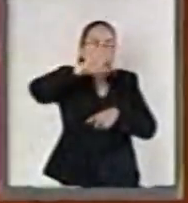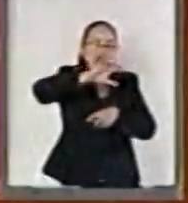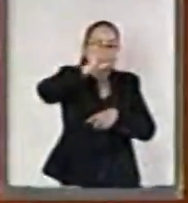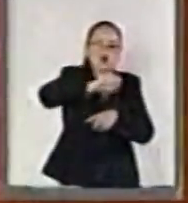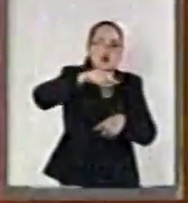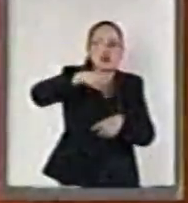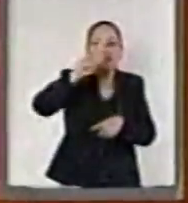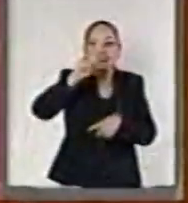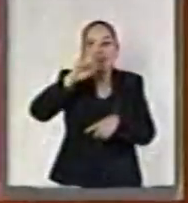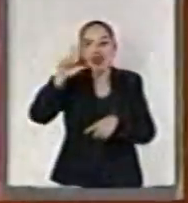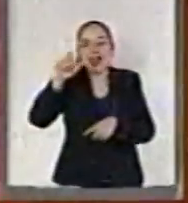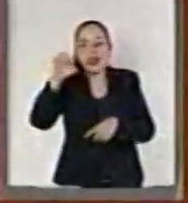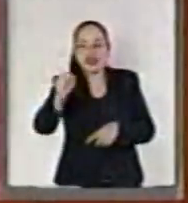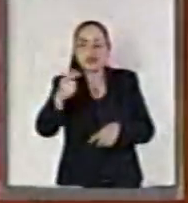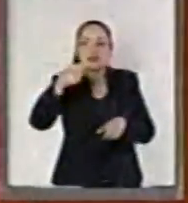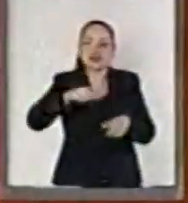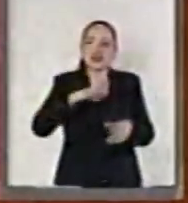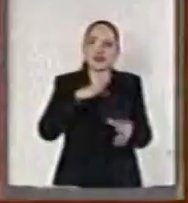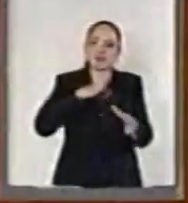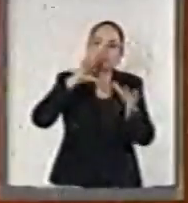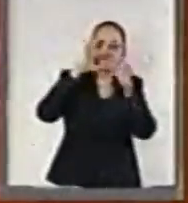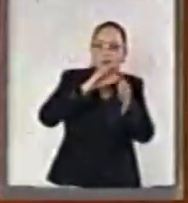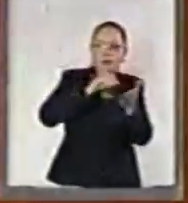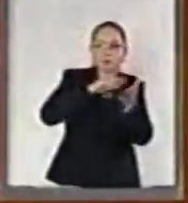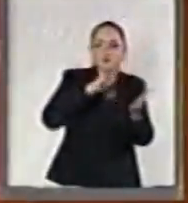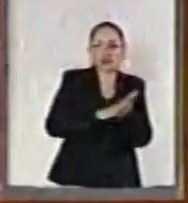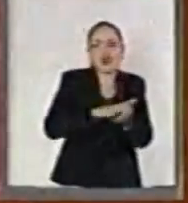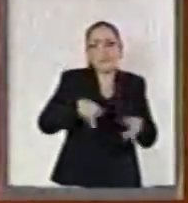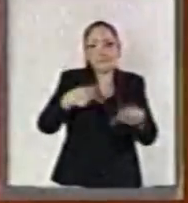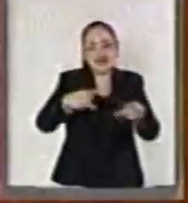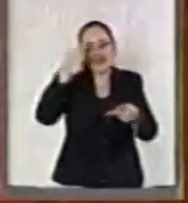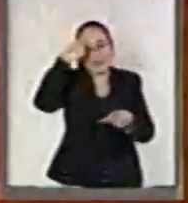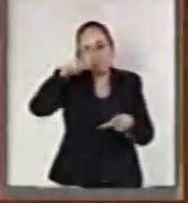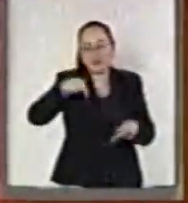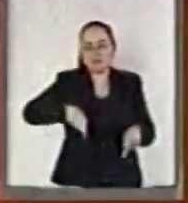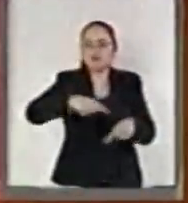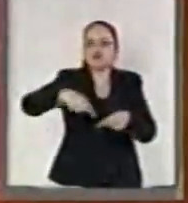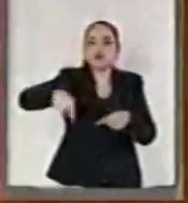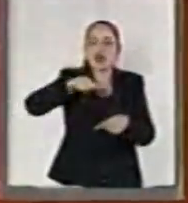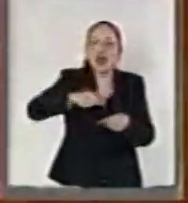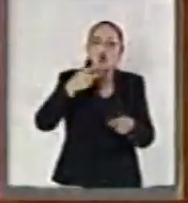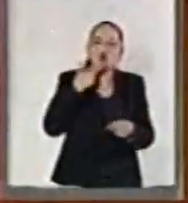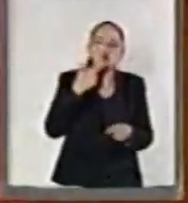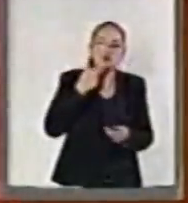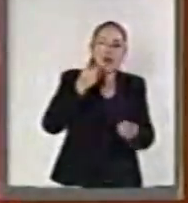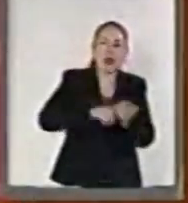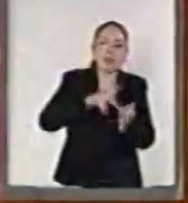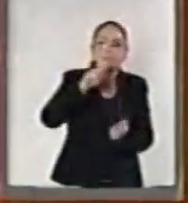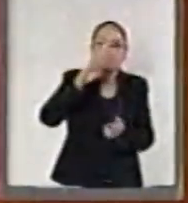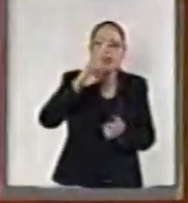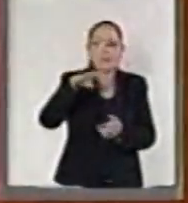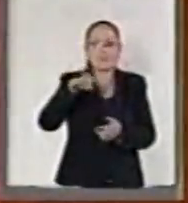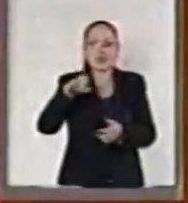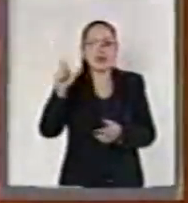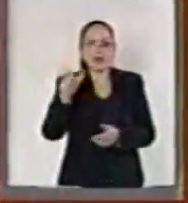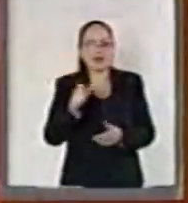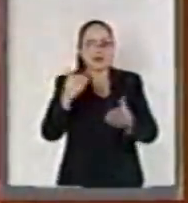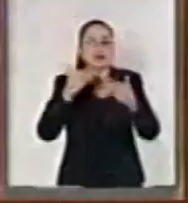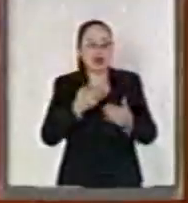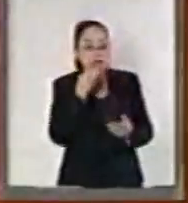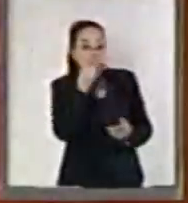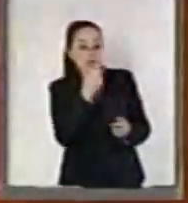se emplea para fijar los precios de venta de primera mano que aplica Pemex. Es un criterio que